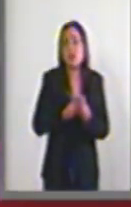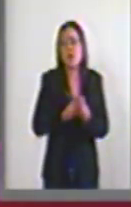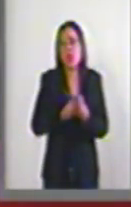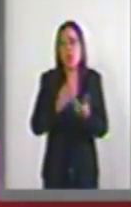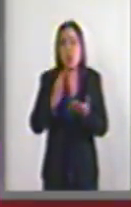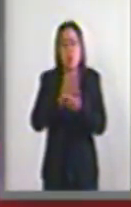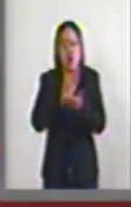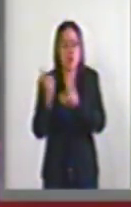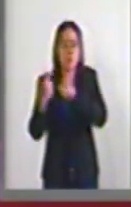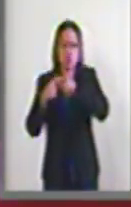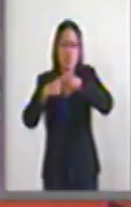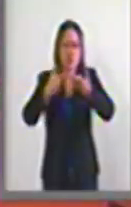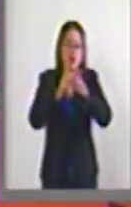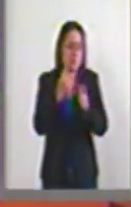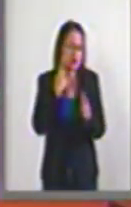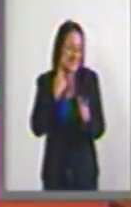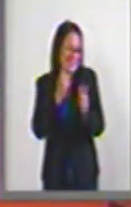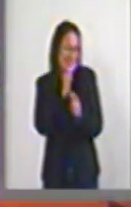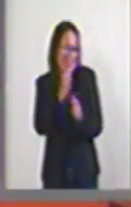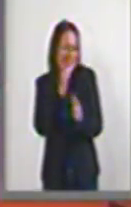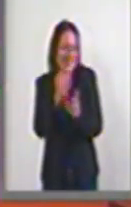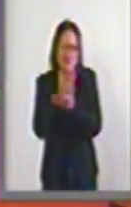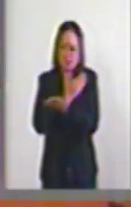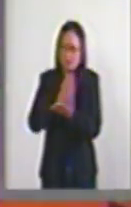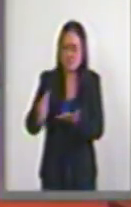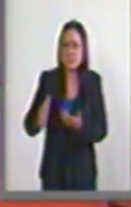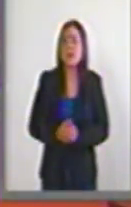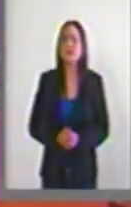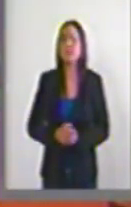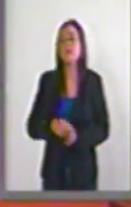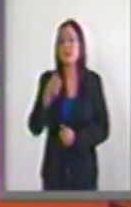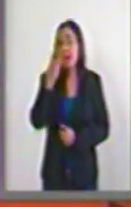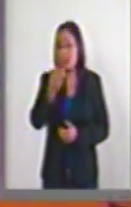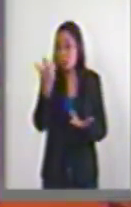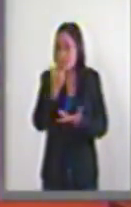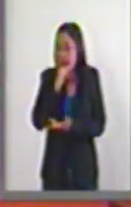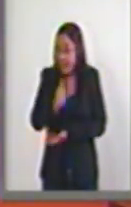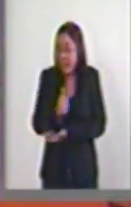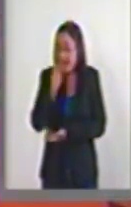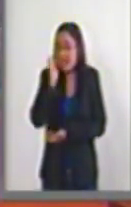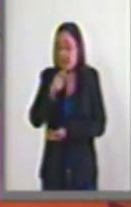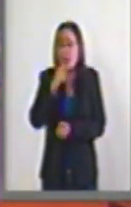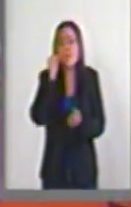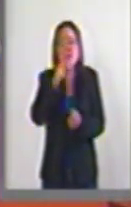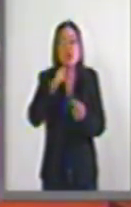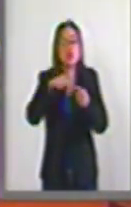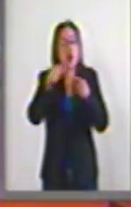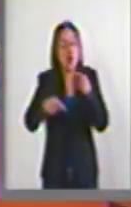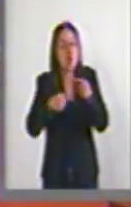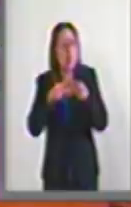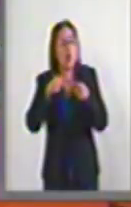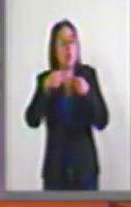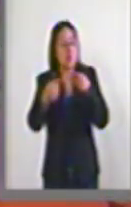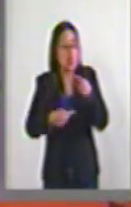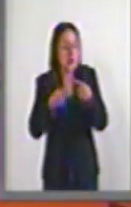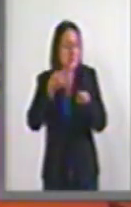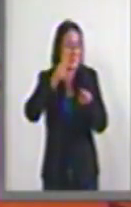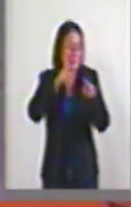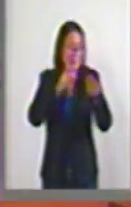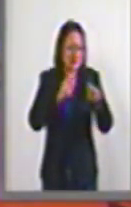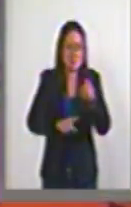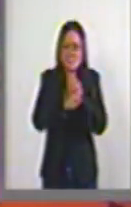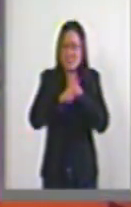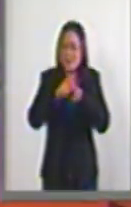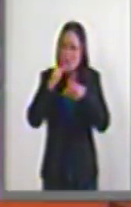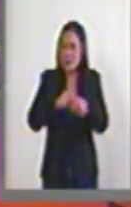élites partidarias. De no ser así, se estará cayendo en un círculo vicioso. Es por ello que